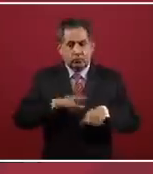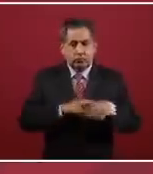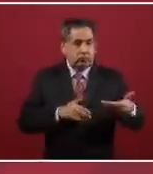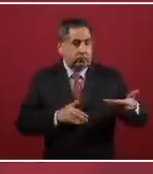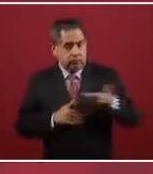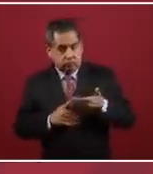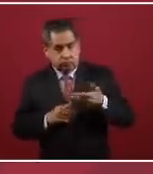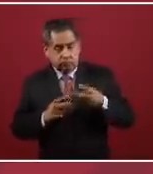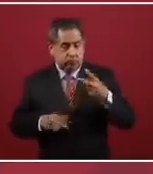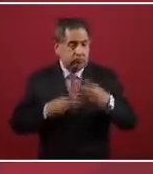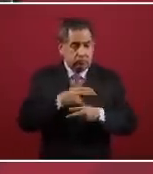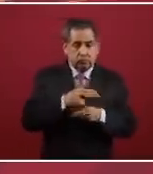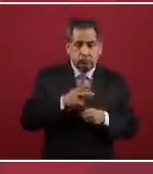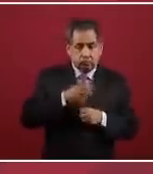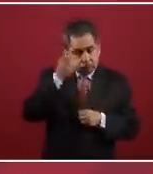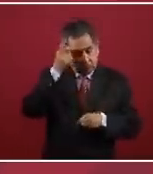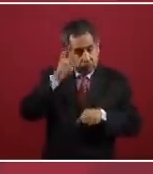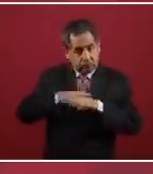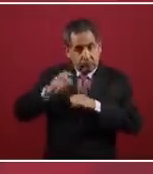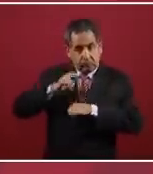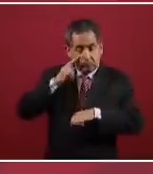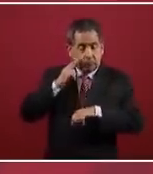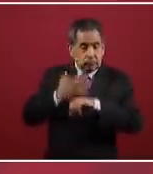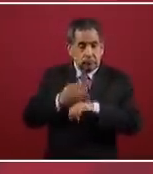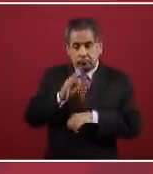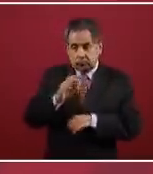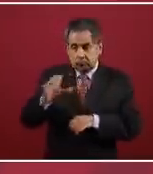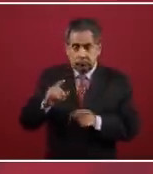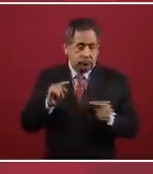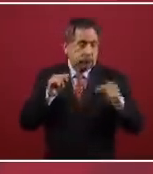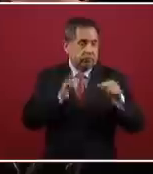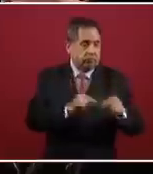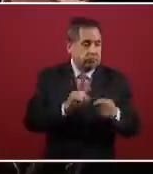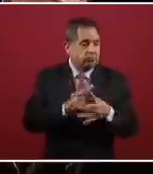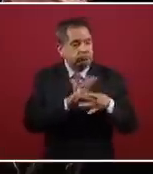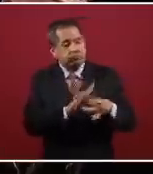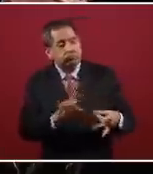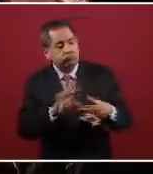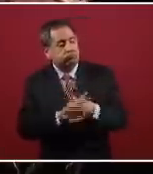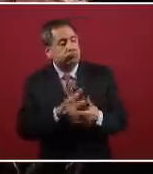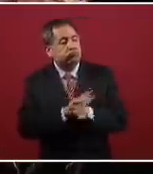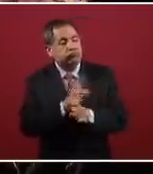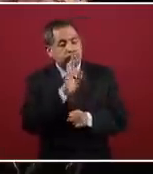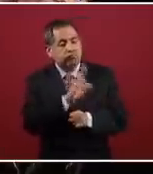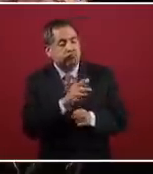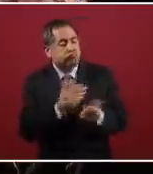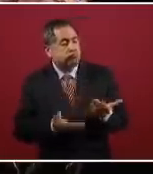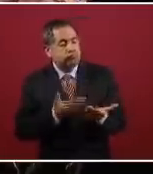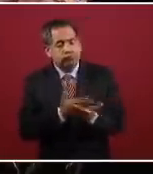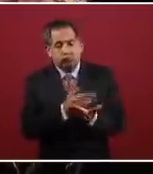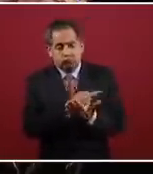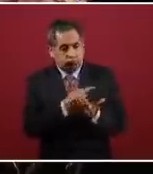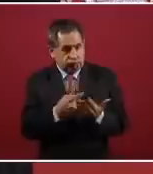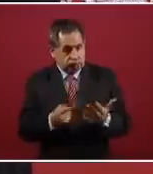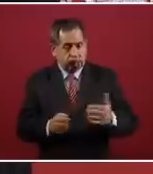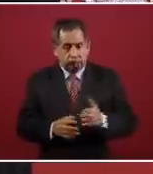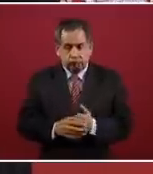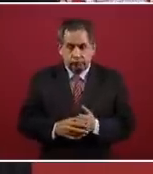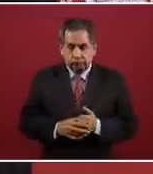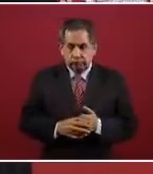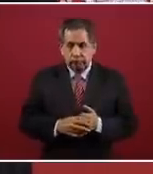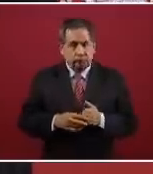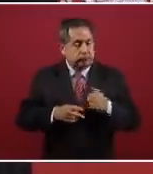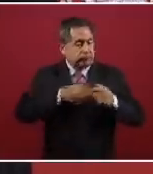fuera el director de operaciones a Baja California a presentar las soluciones que se están planteando allá. Se habló de